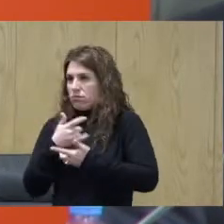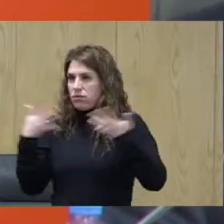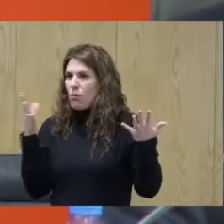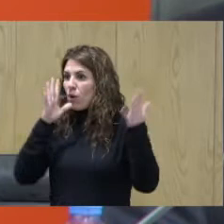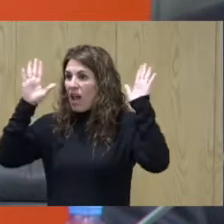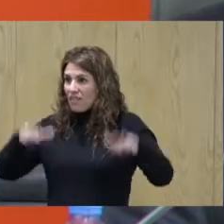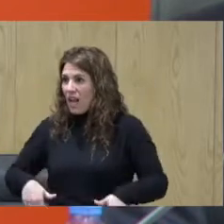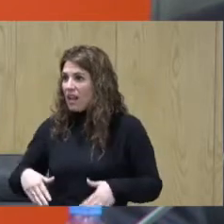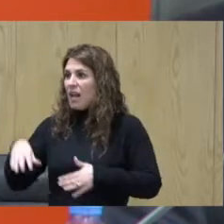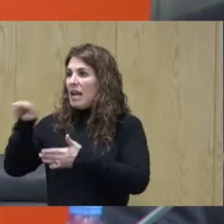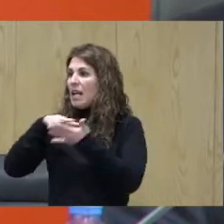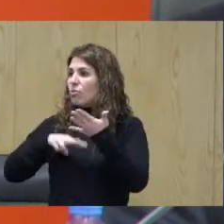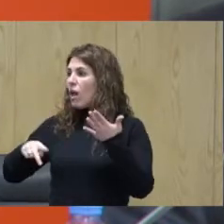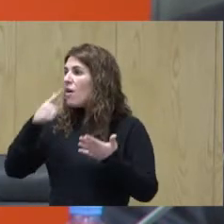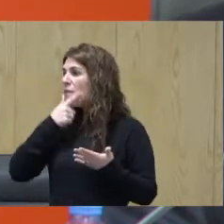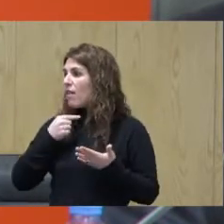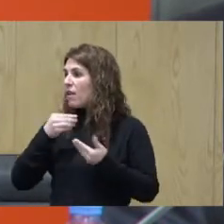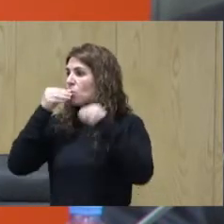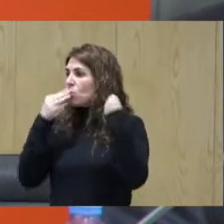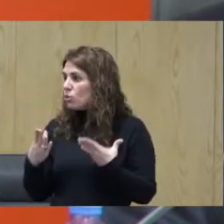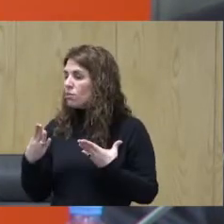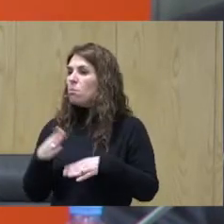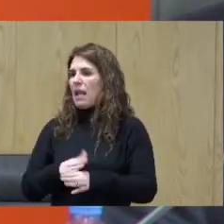al final es algo que nos viene bien a todos.